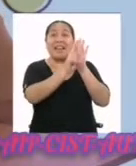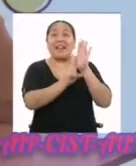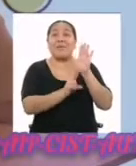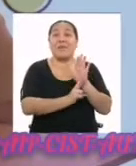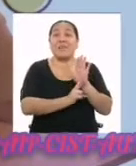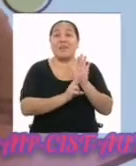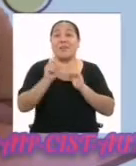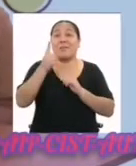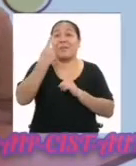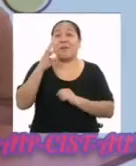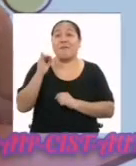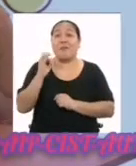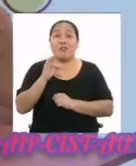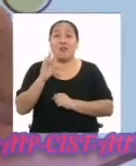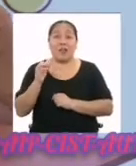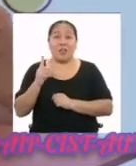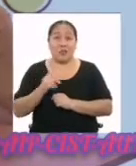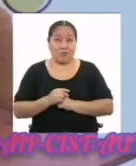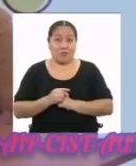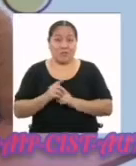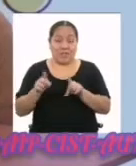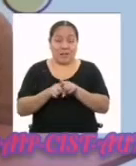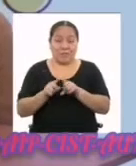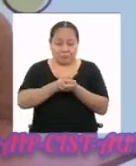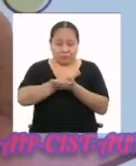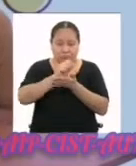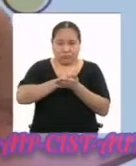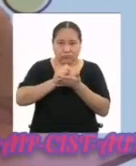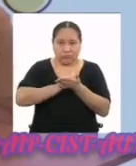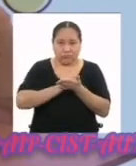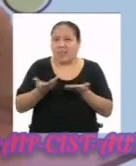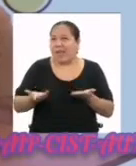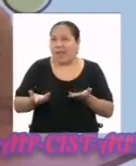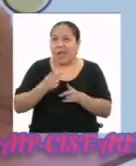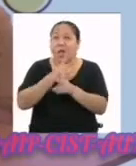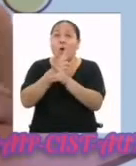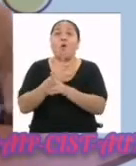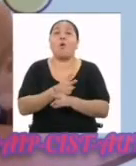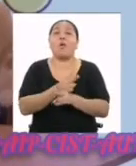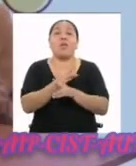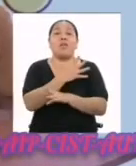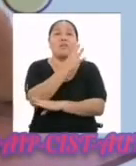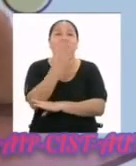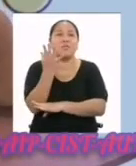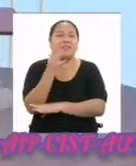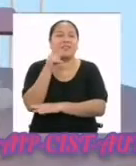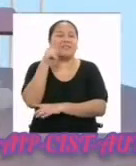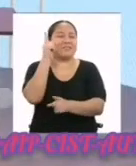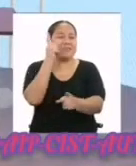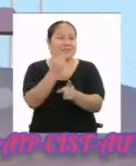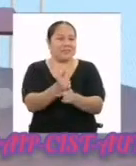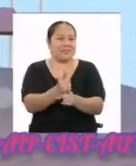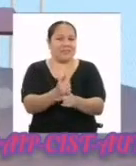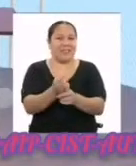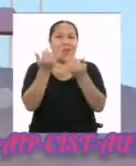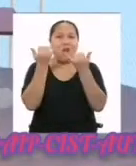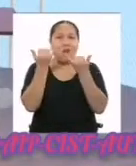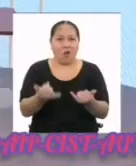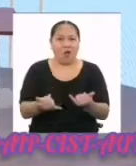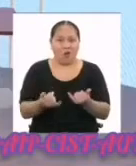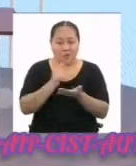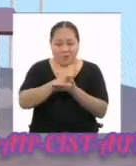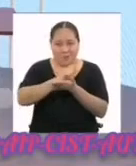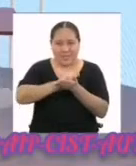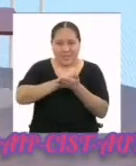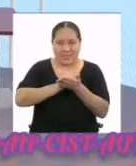primer borrador. Y lo hicimos precisamente sobre el cuidado de nuestros bosques. Eso es, el día de hoy vamos a